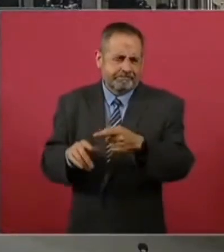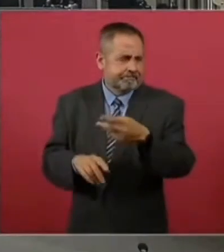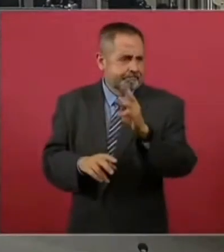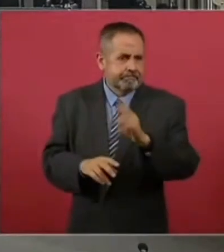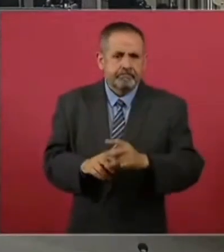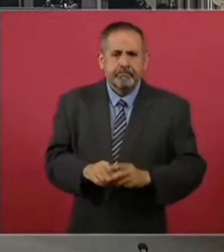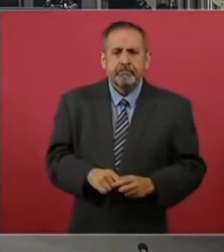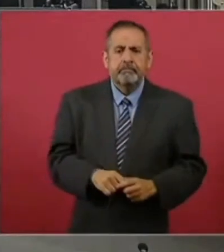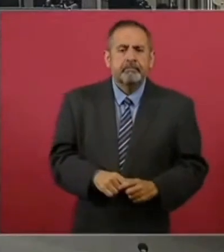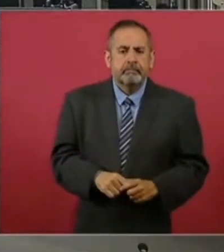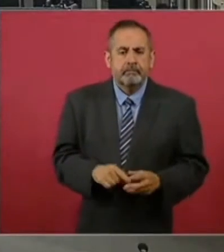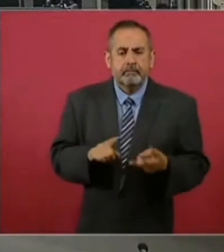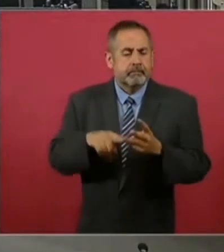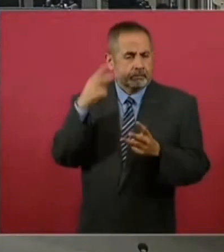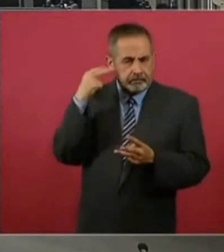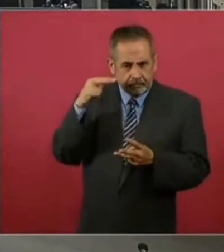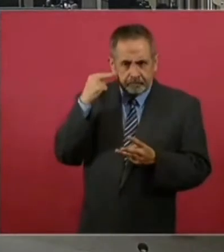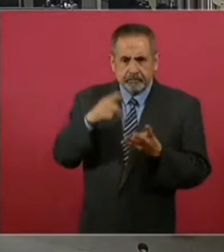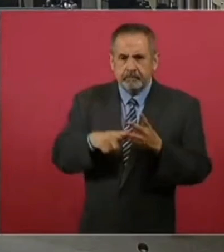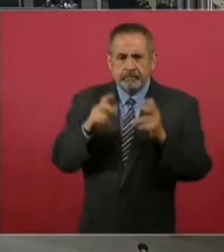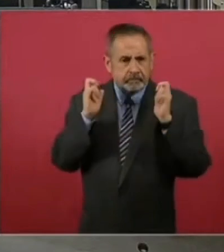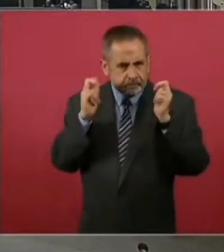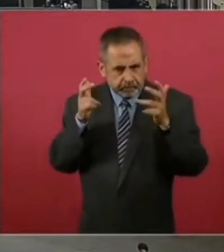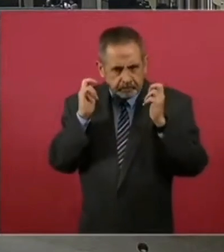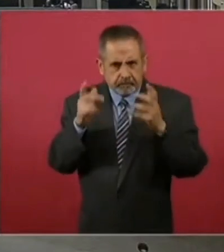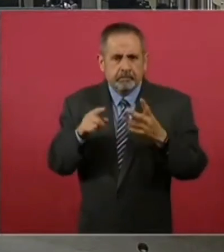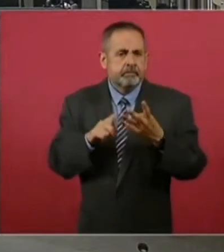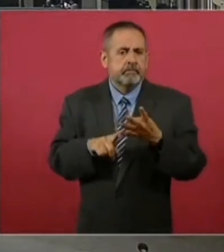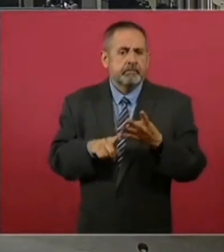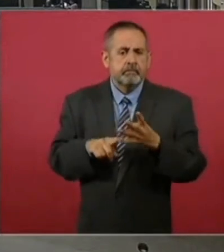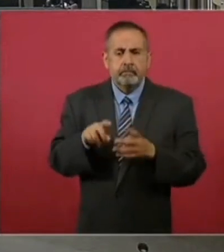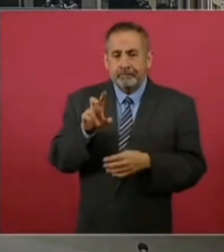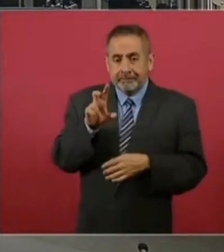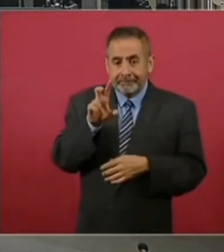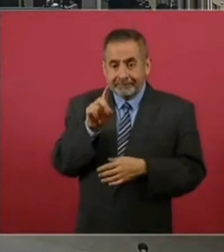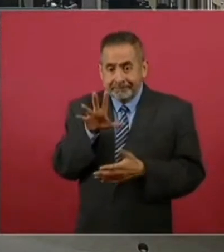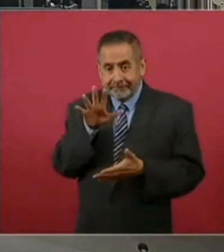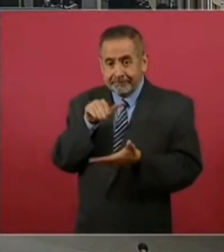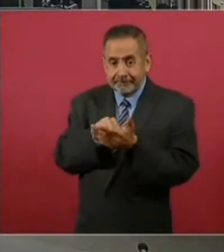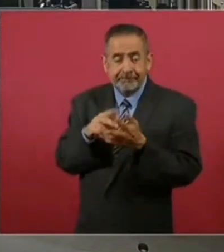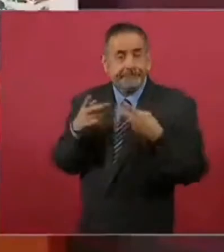de Veracruz, de Chiapas, ¿no? Los 35 mil.